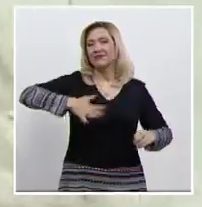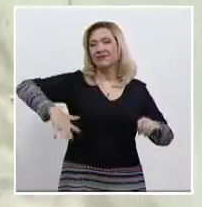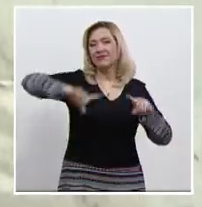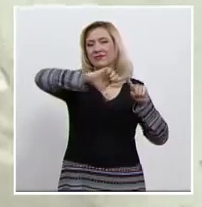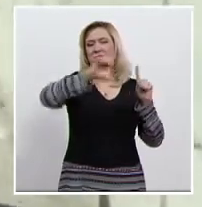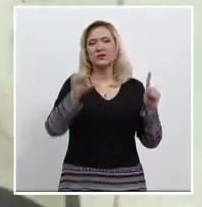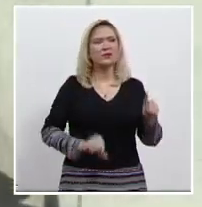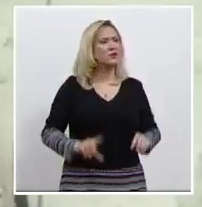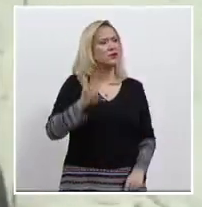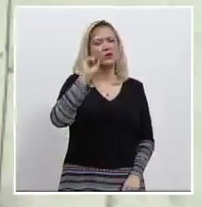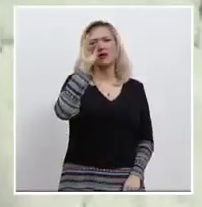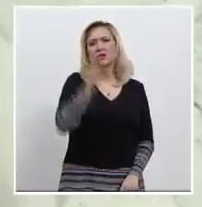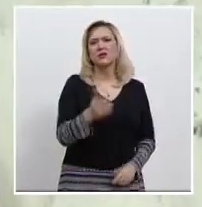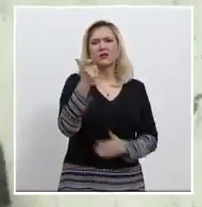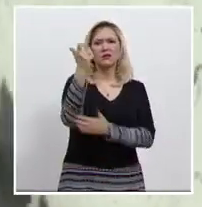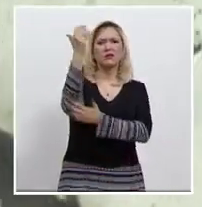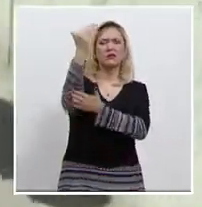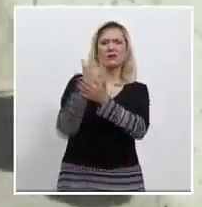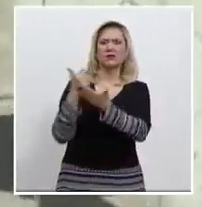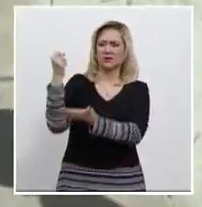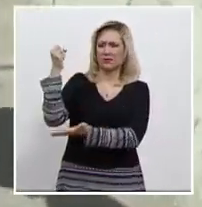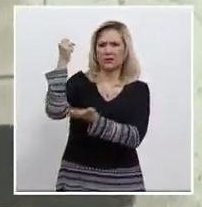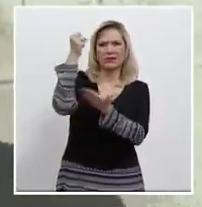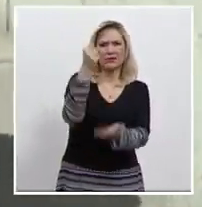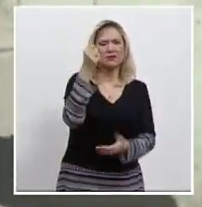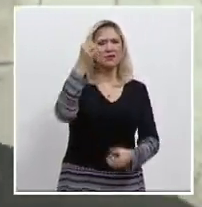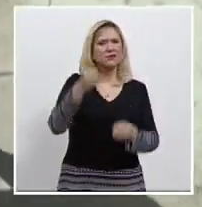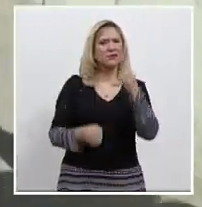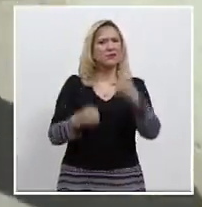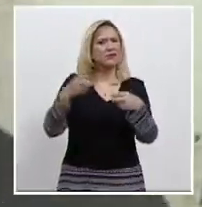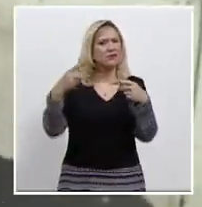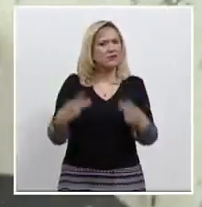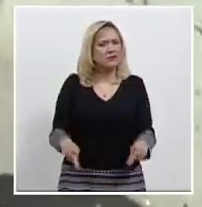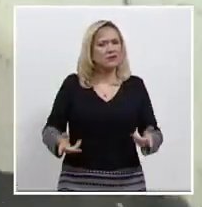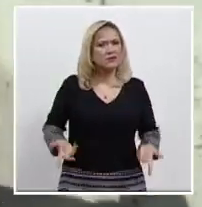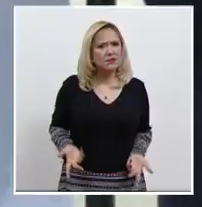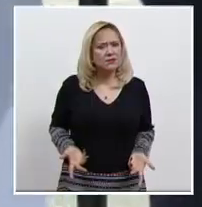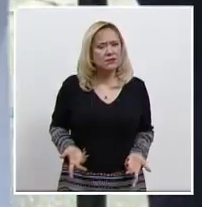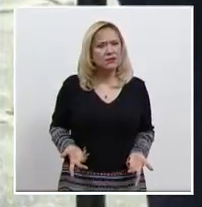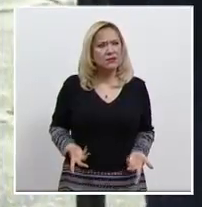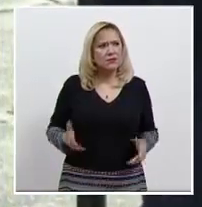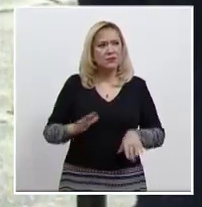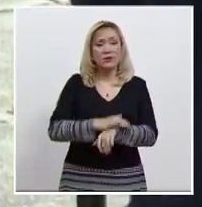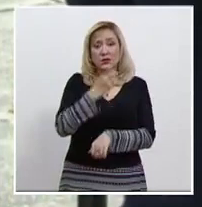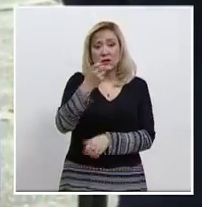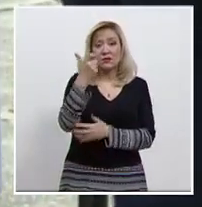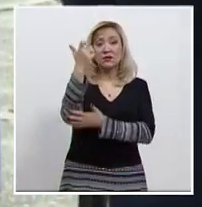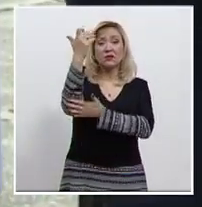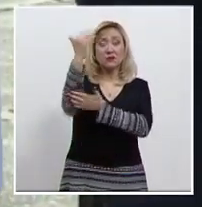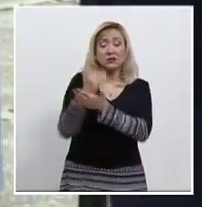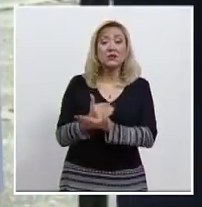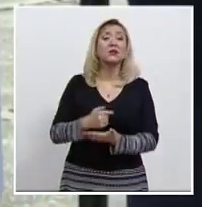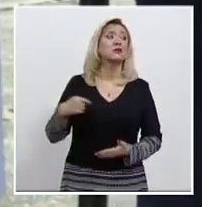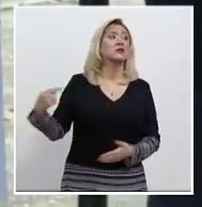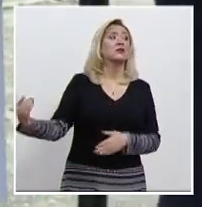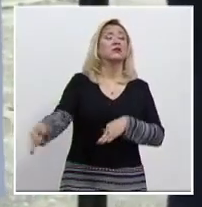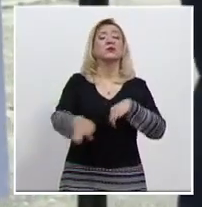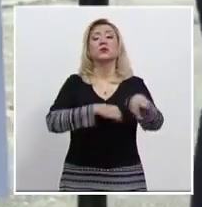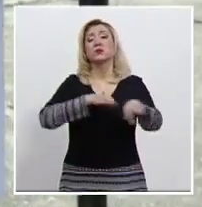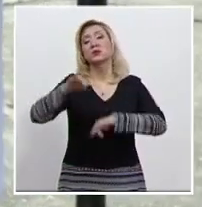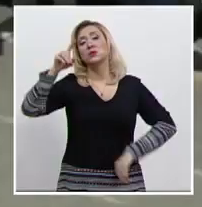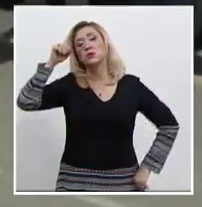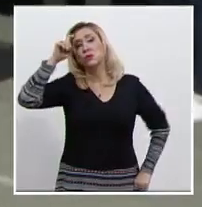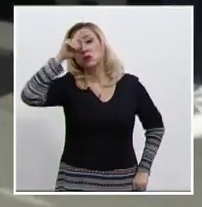en contra del recorte presupuestal al Poder Judicial de la Federación, pues aseguran que dicho recorte afectaría el funcionamiento de